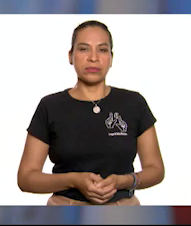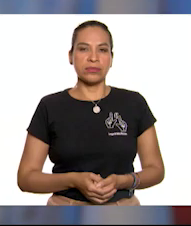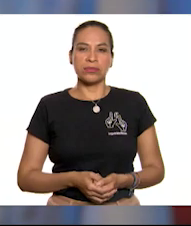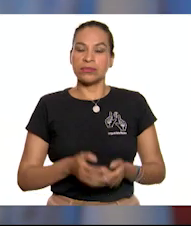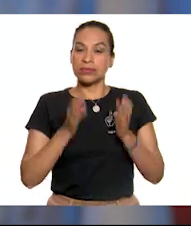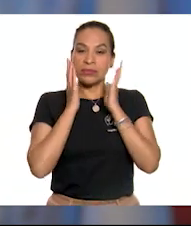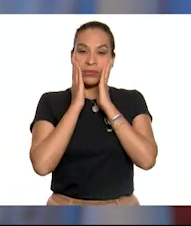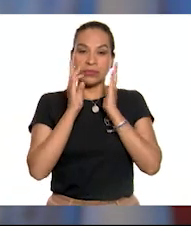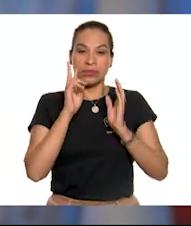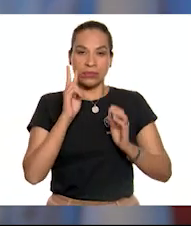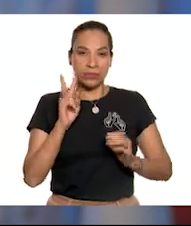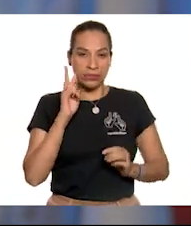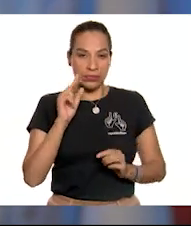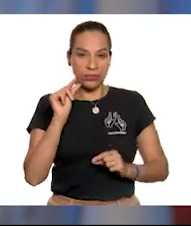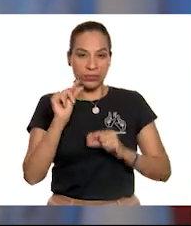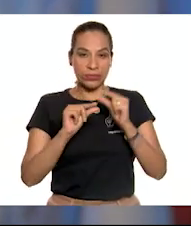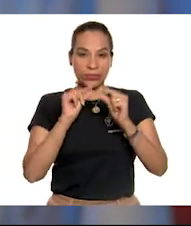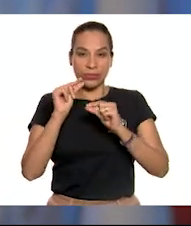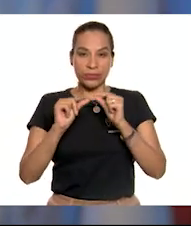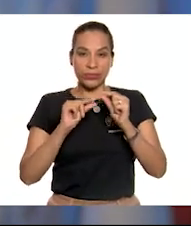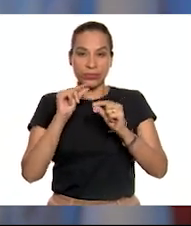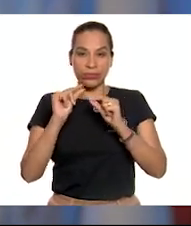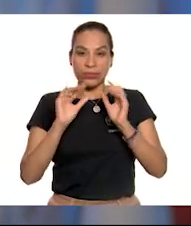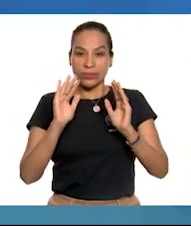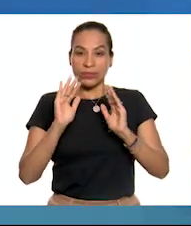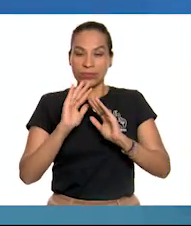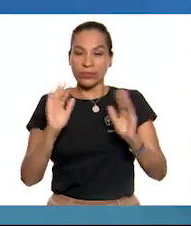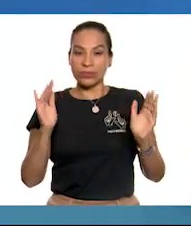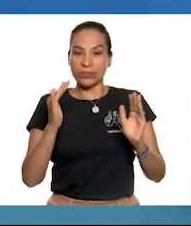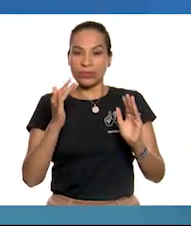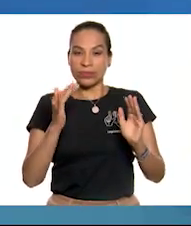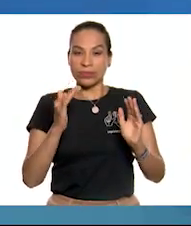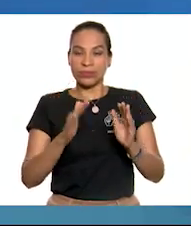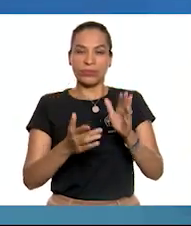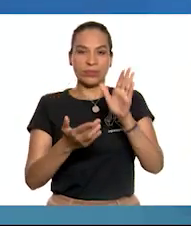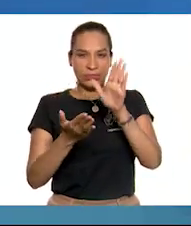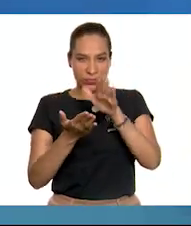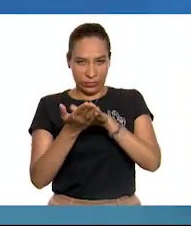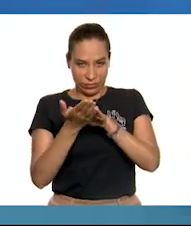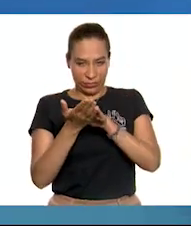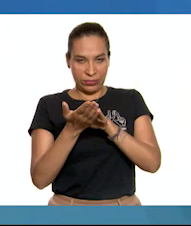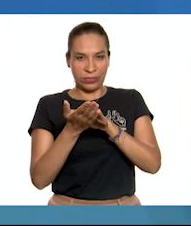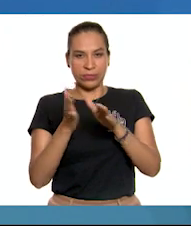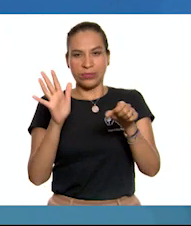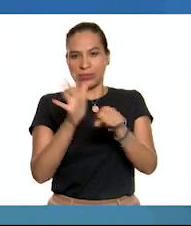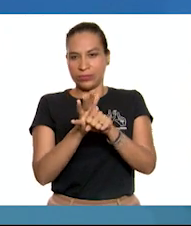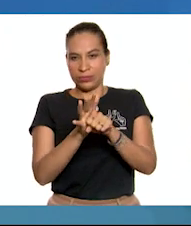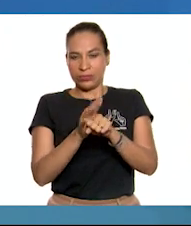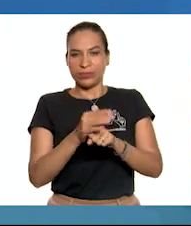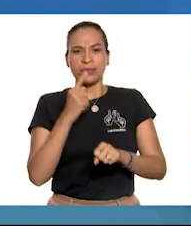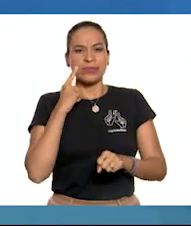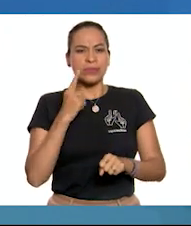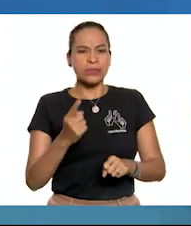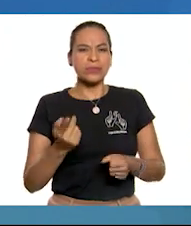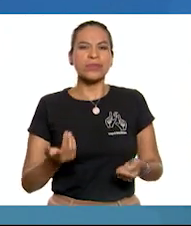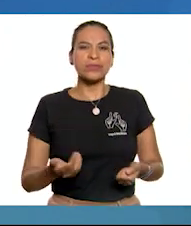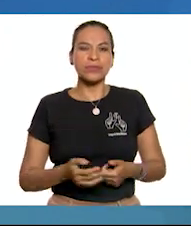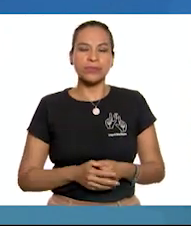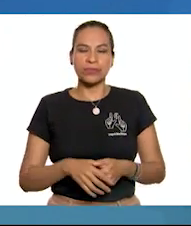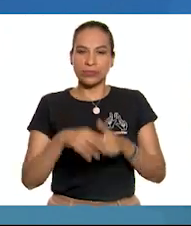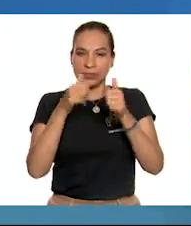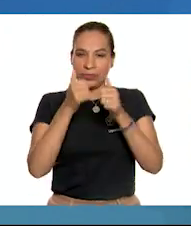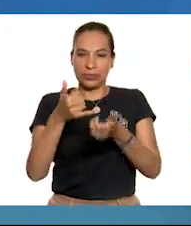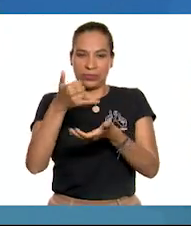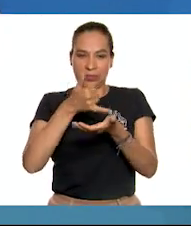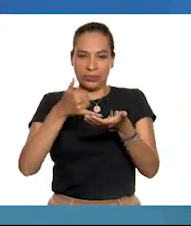Ya casi ahí se va, acerca. Ahí está. Y ahora sí, vamos a tapar. Y como notamos, se quedó